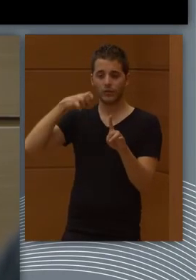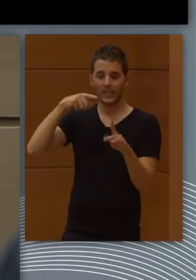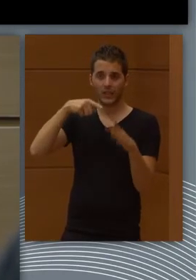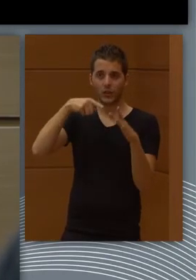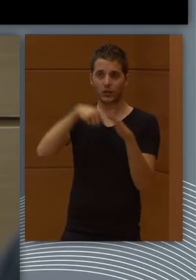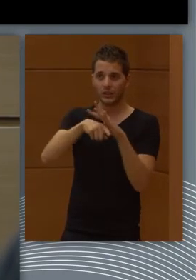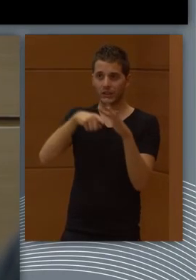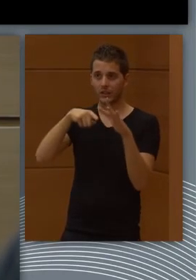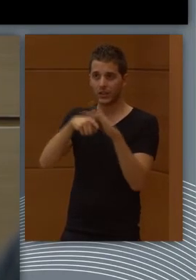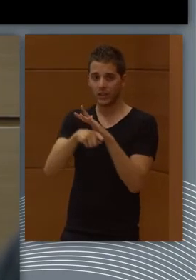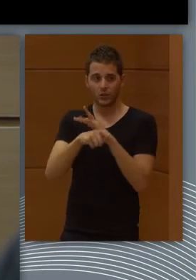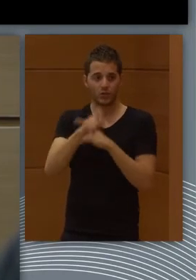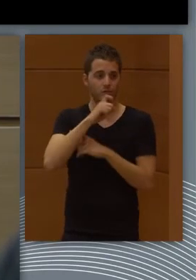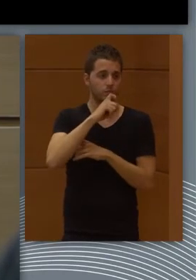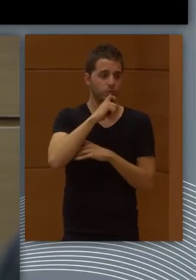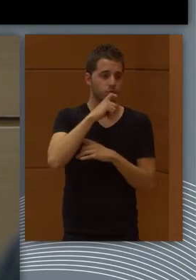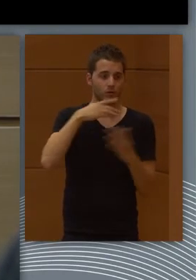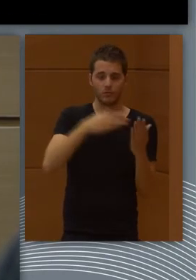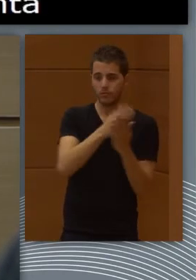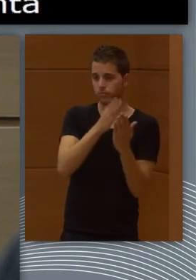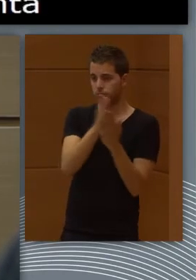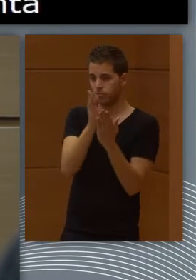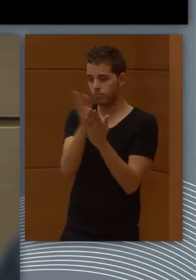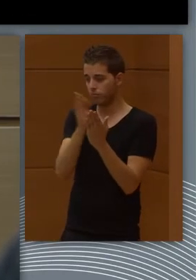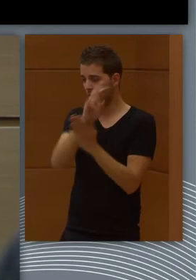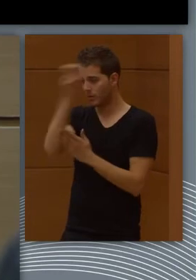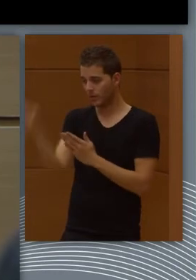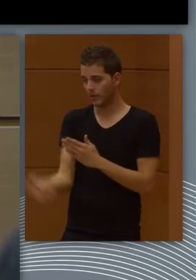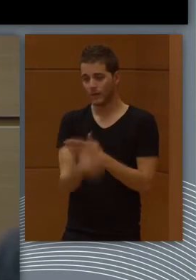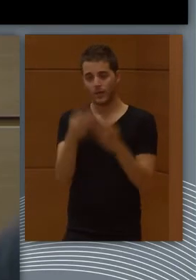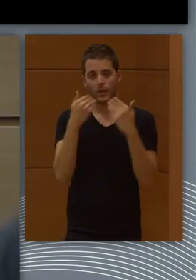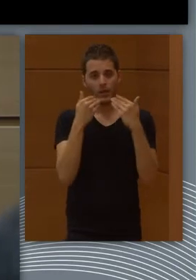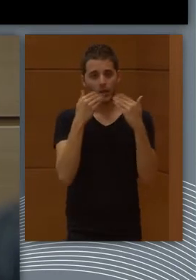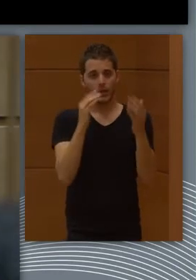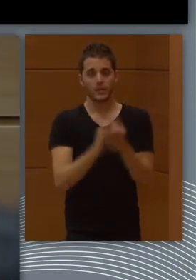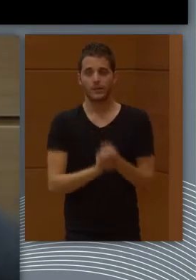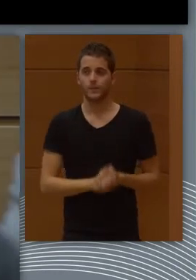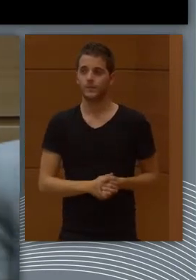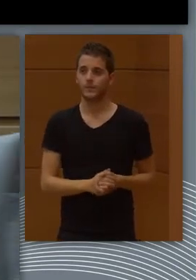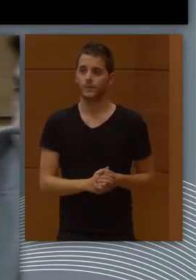desarrolladores, encontráis dificultades a la hora de poder hacer accesibles esos desarrollos? Gracias.